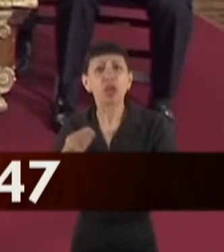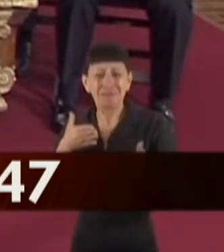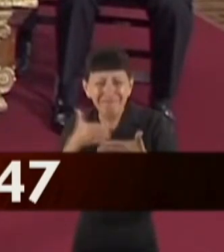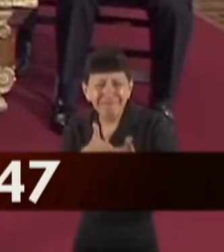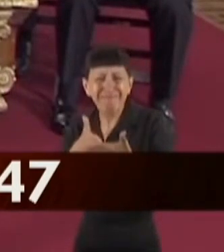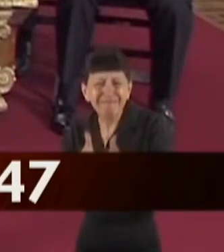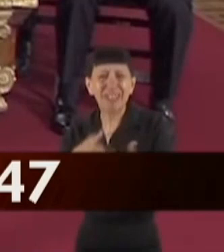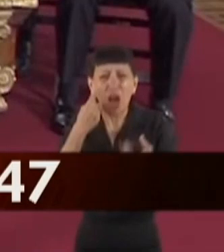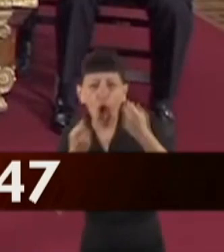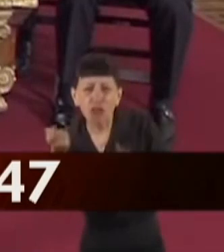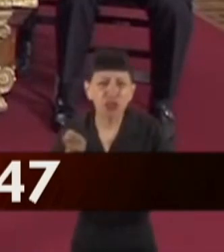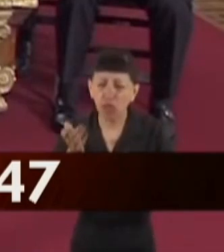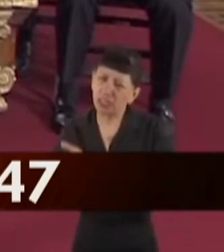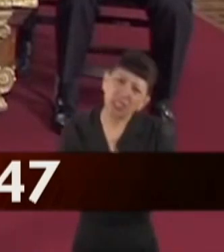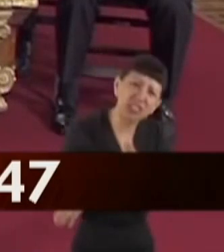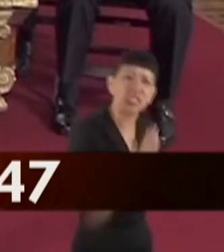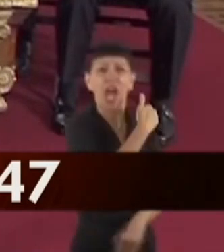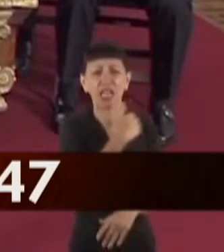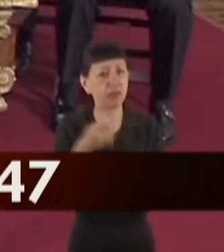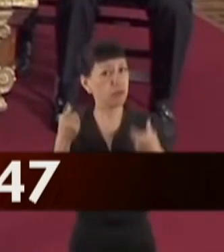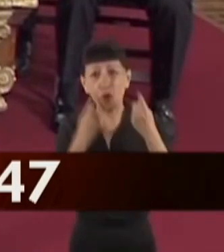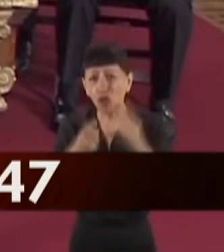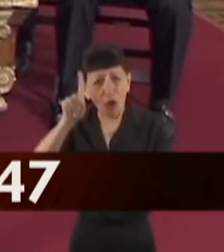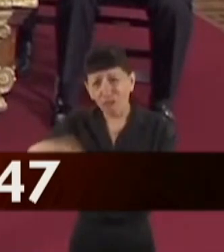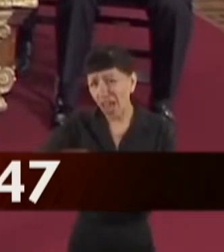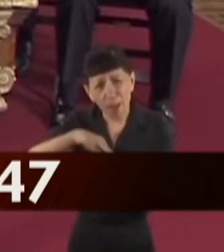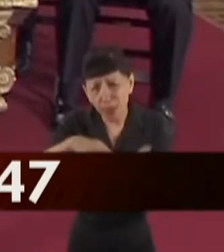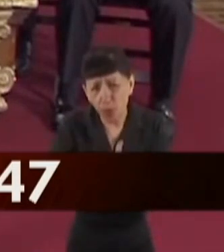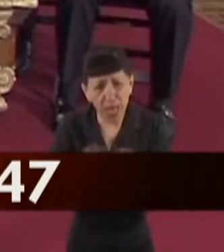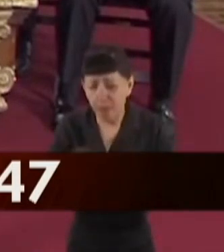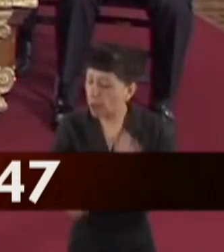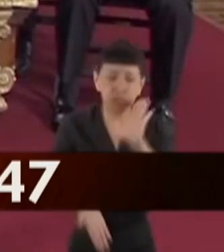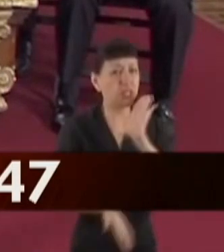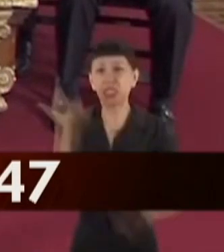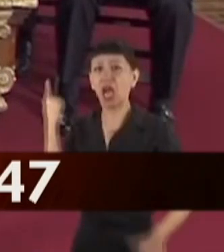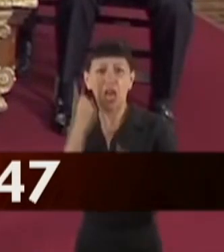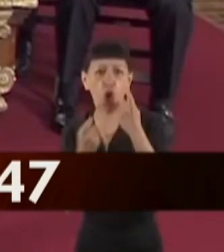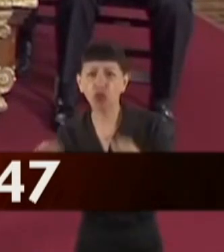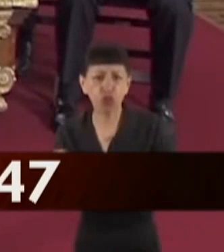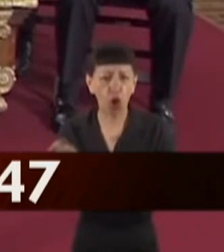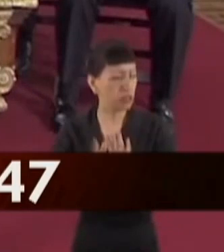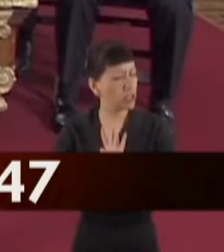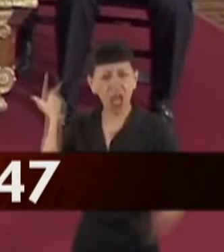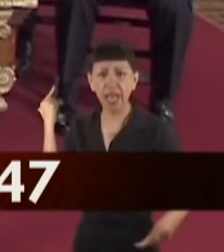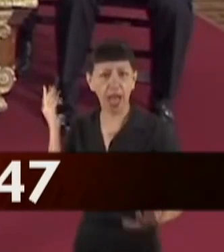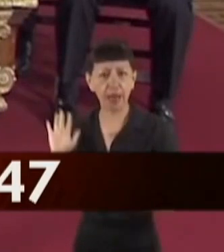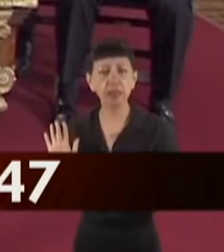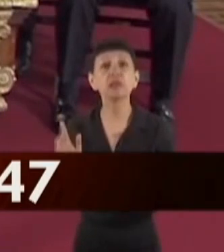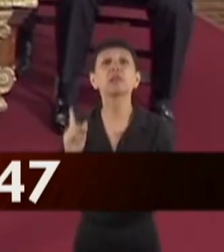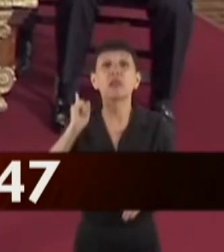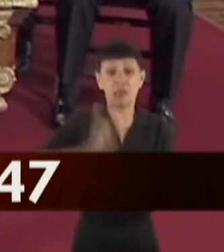cortar, digo, para llevarlo a términos domésticos. Si vos tenías una calidad de vida, sí, que salías todos los fines de